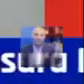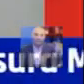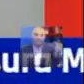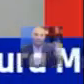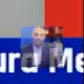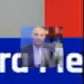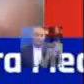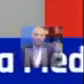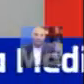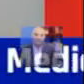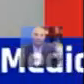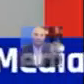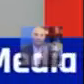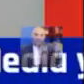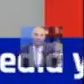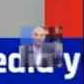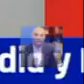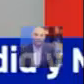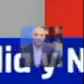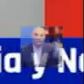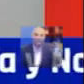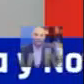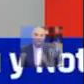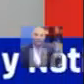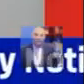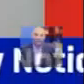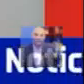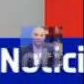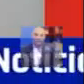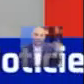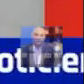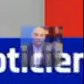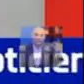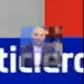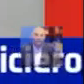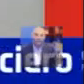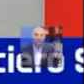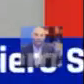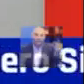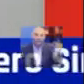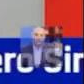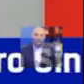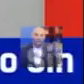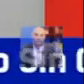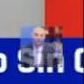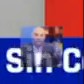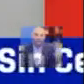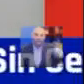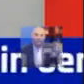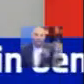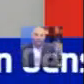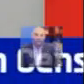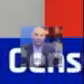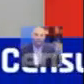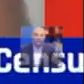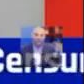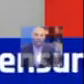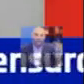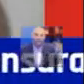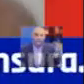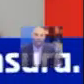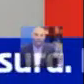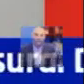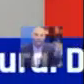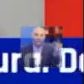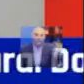su momento a la Comisión Federal de Electricidad, a la SEP y a las empresas farmacéuticas, como ya